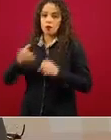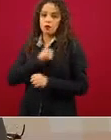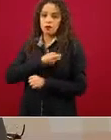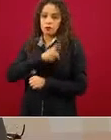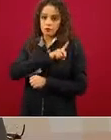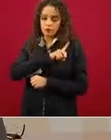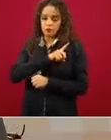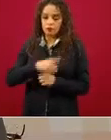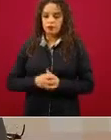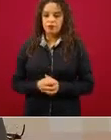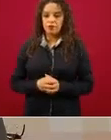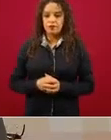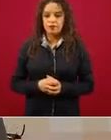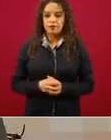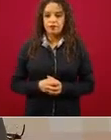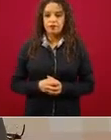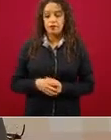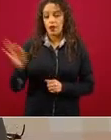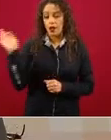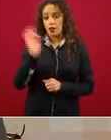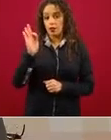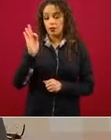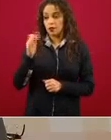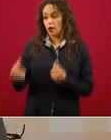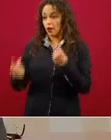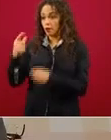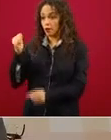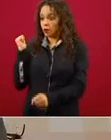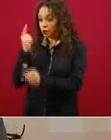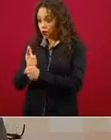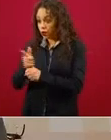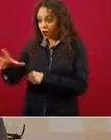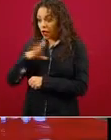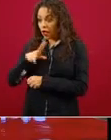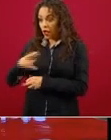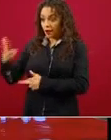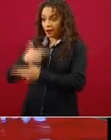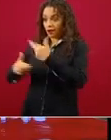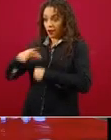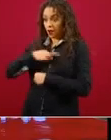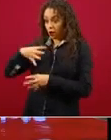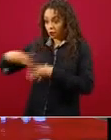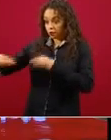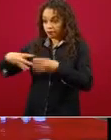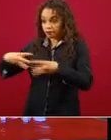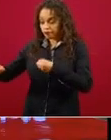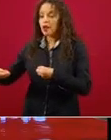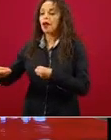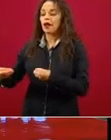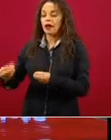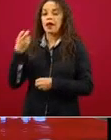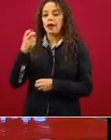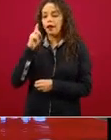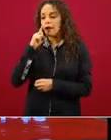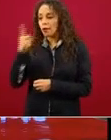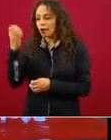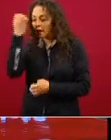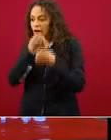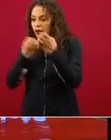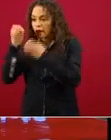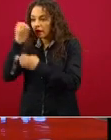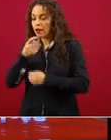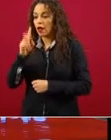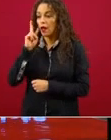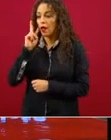otra, donde se identificara un brote, se hacen las medidas de control del brote, que pueden incluir, si el brote está fuera de control,